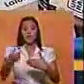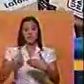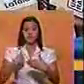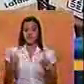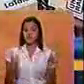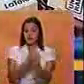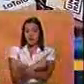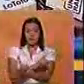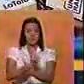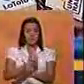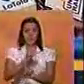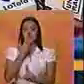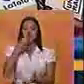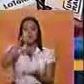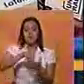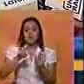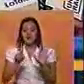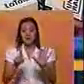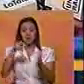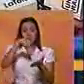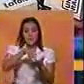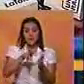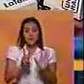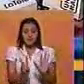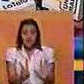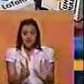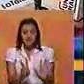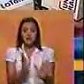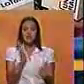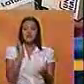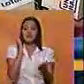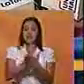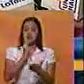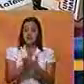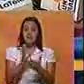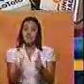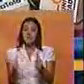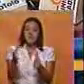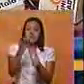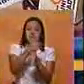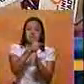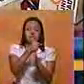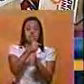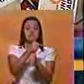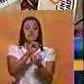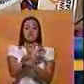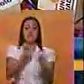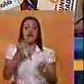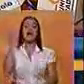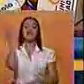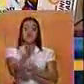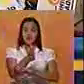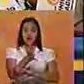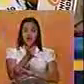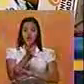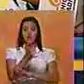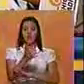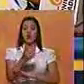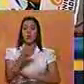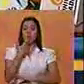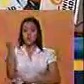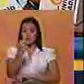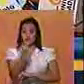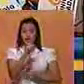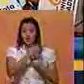haciéndole seguimiento tanto en el 2006 como en el 2007, de manera tal que hemos llegado incluso a tener sanciones en el